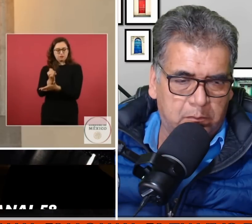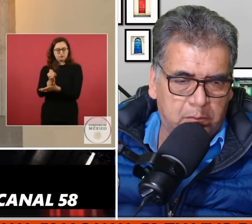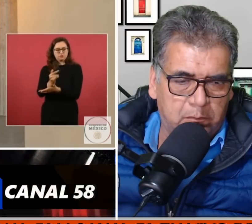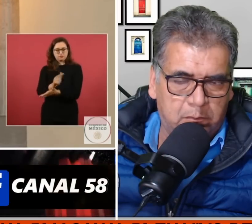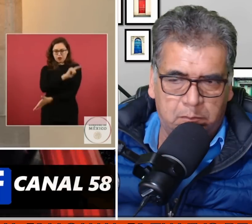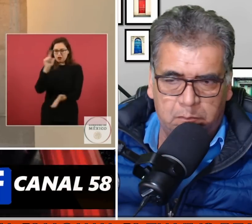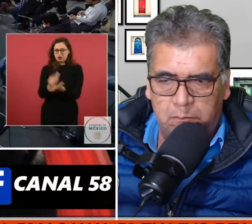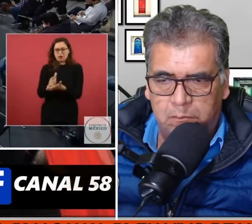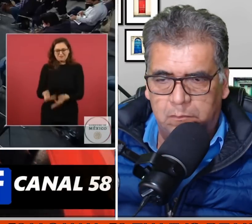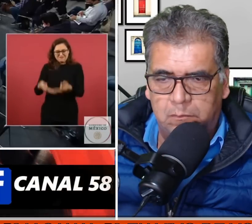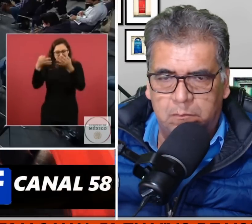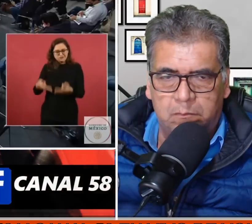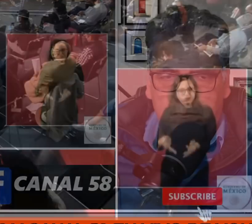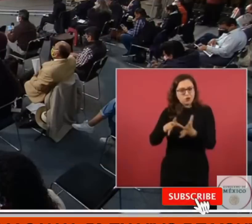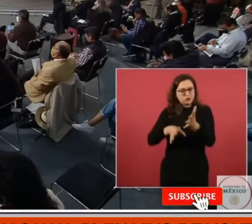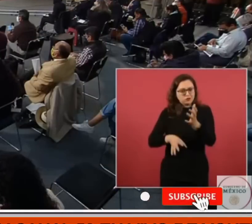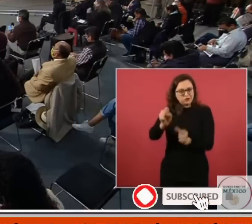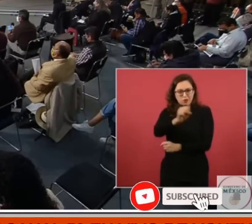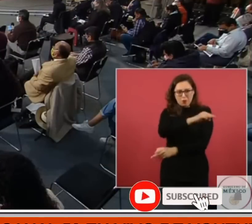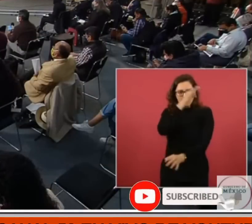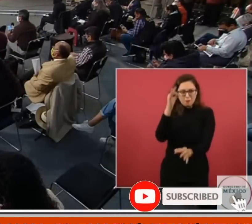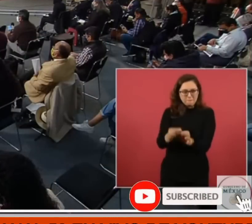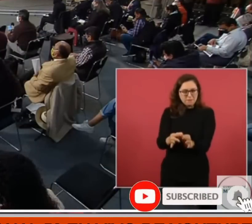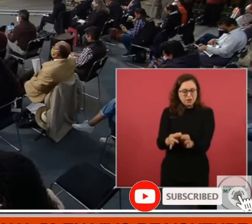legal, legítimamente constituidas.